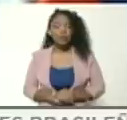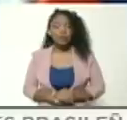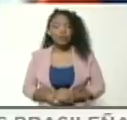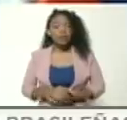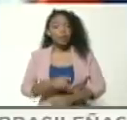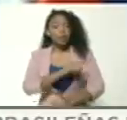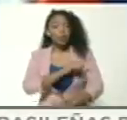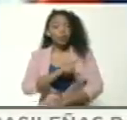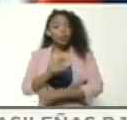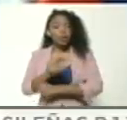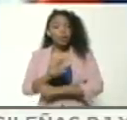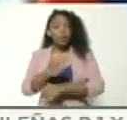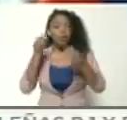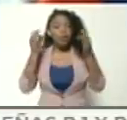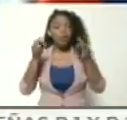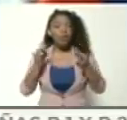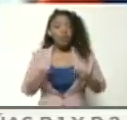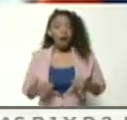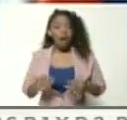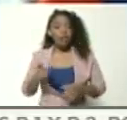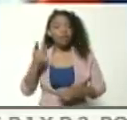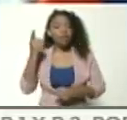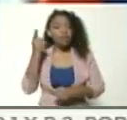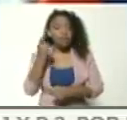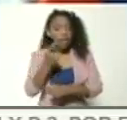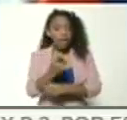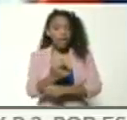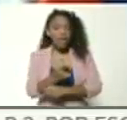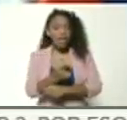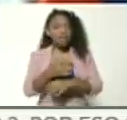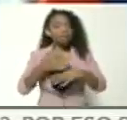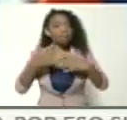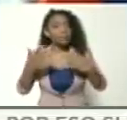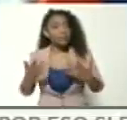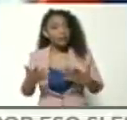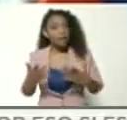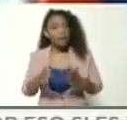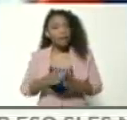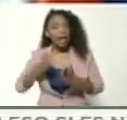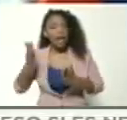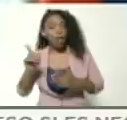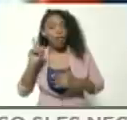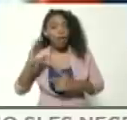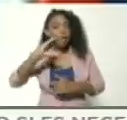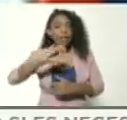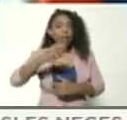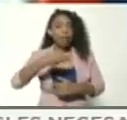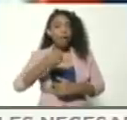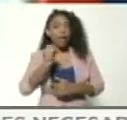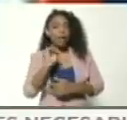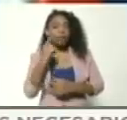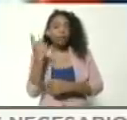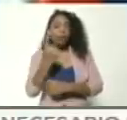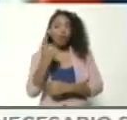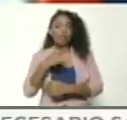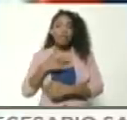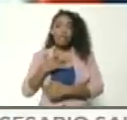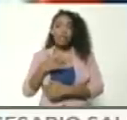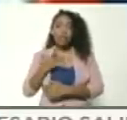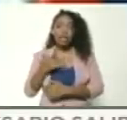cumpliendo con las formalidades debidas, y que del lado de la CPI hasta este momento lo que hemos sentido